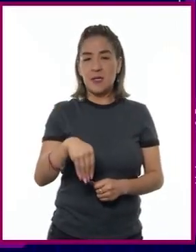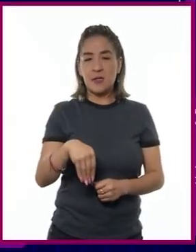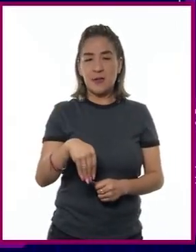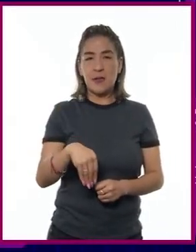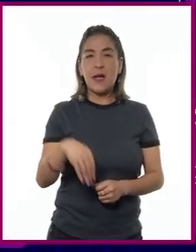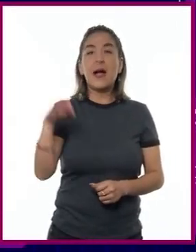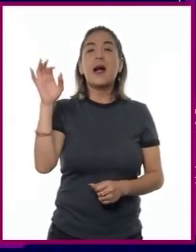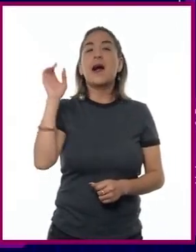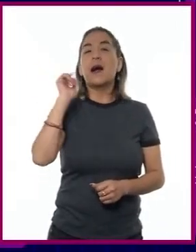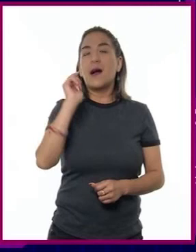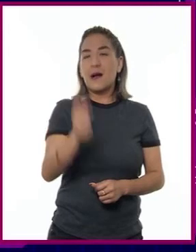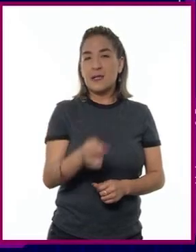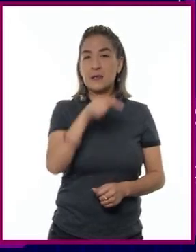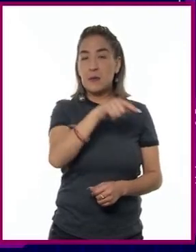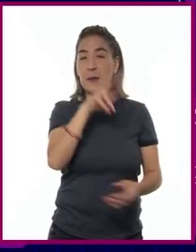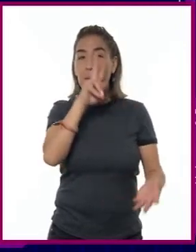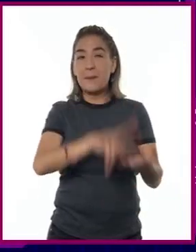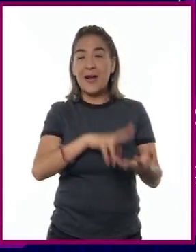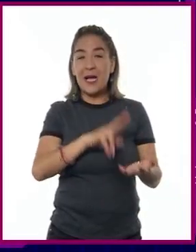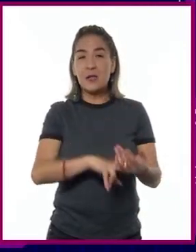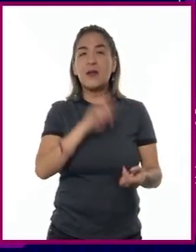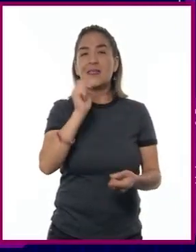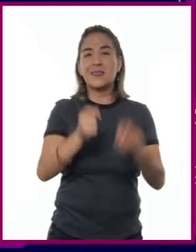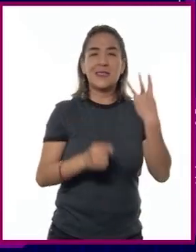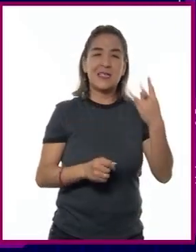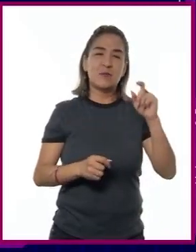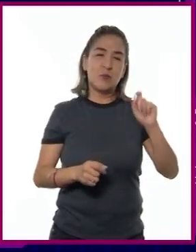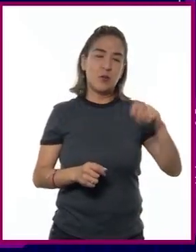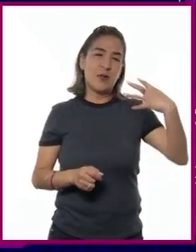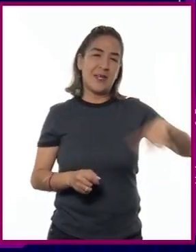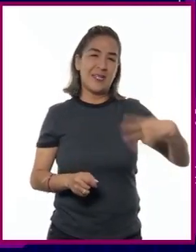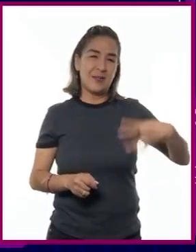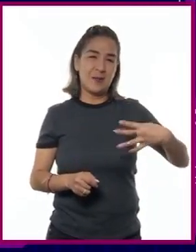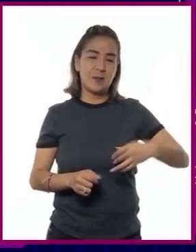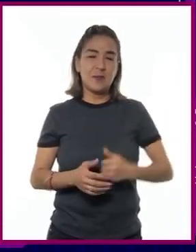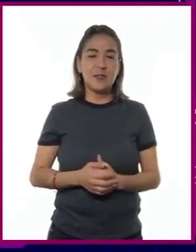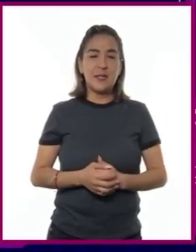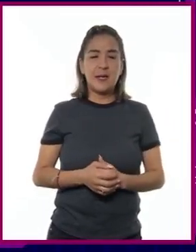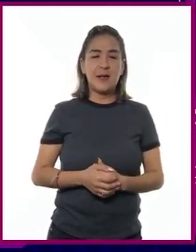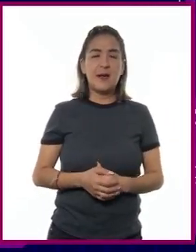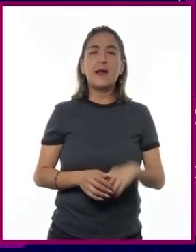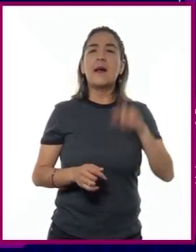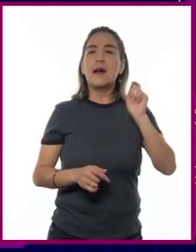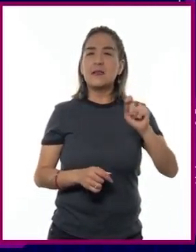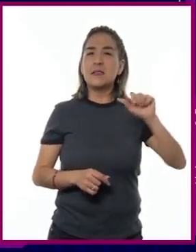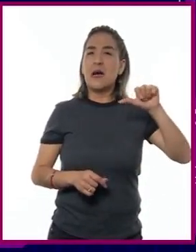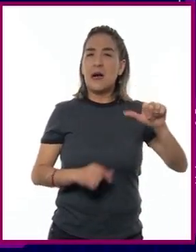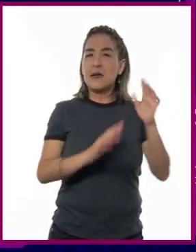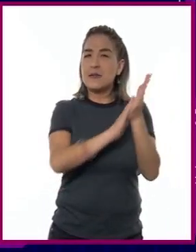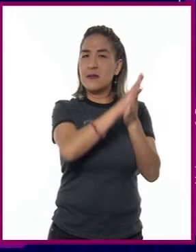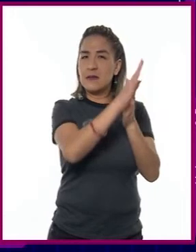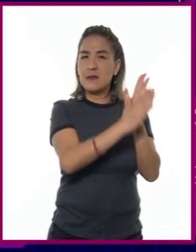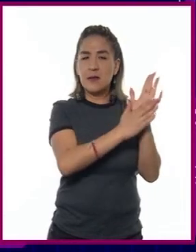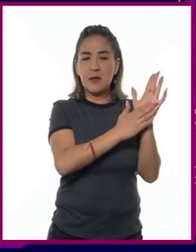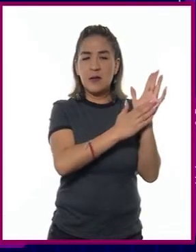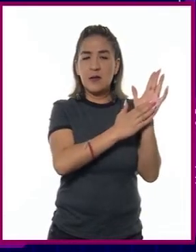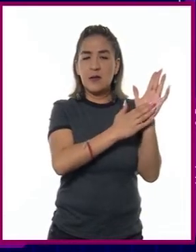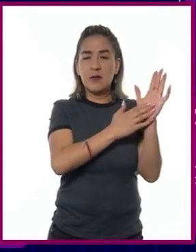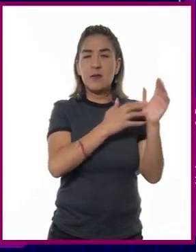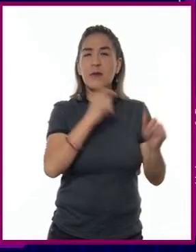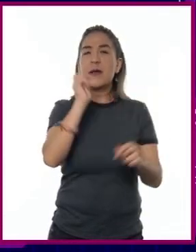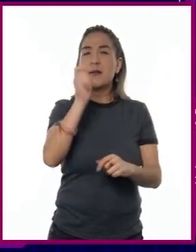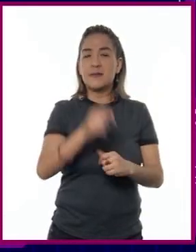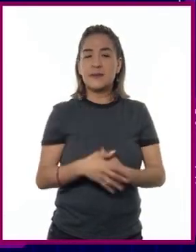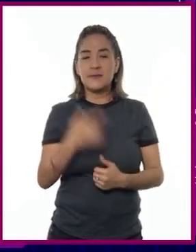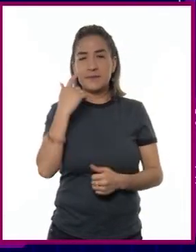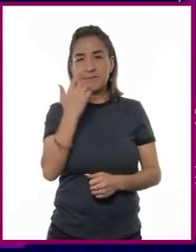se considera el valor de pi como 3.14, el área del círculo se puede expresar